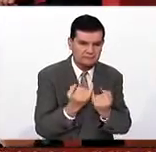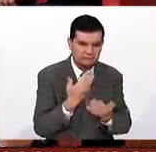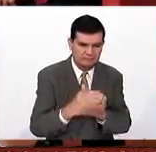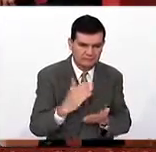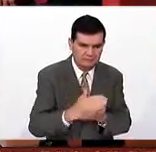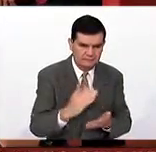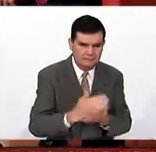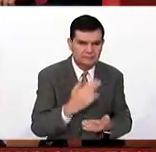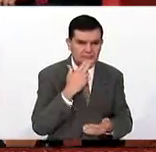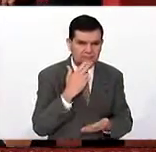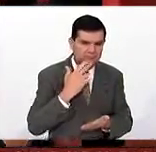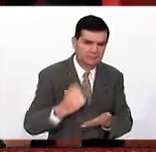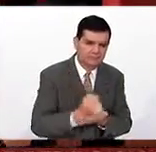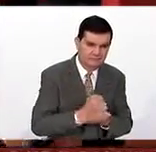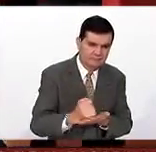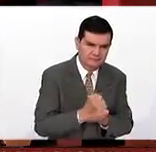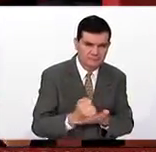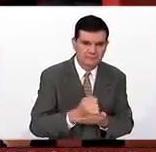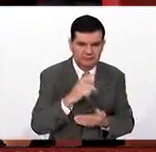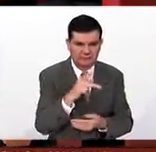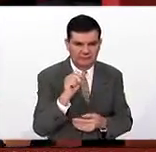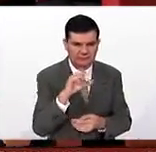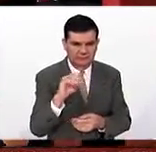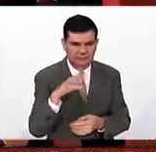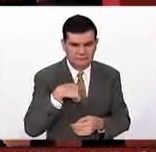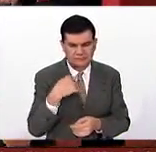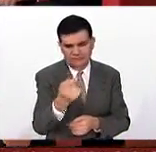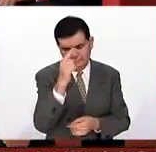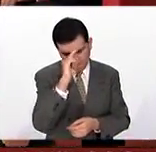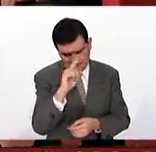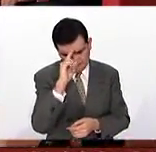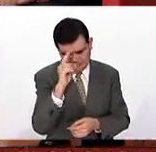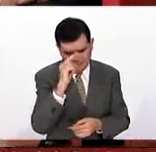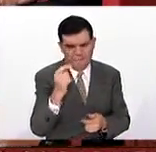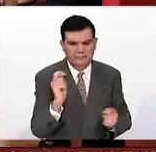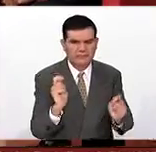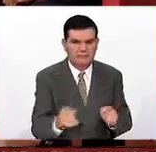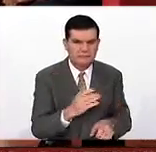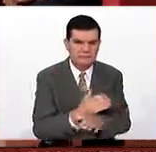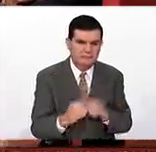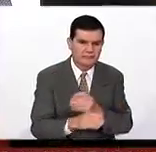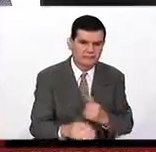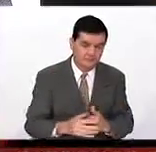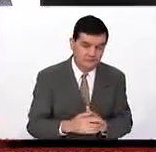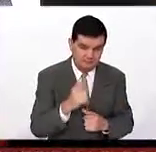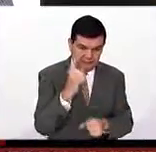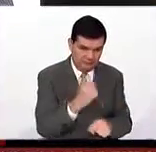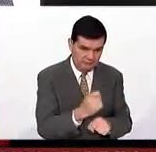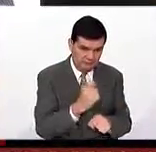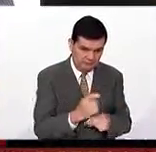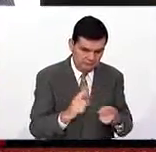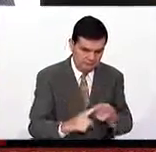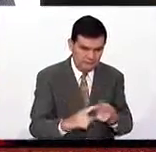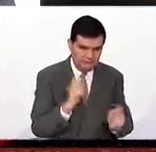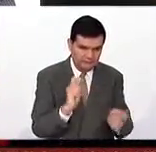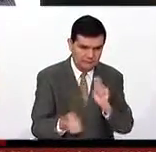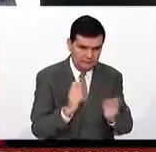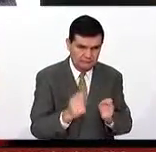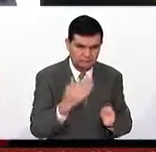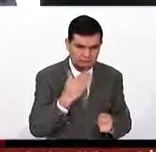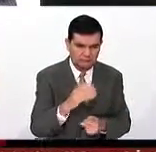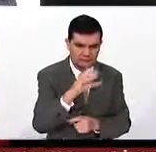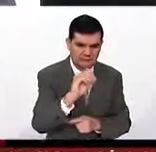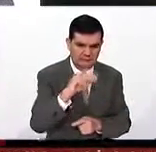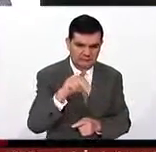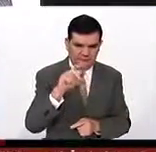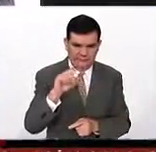el uso las tarjetas el sentido profeco que recomienda a los usuarios de entrada asesorarse mini con condusef